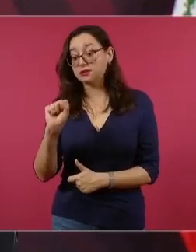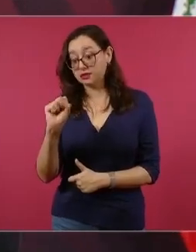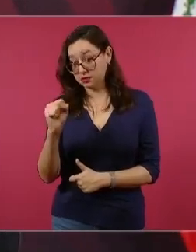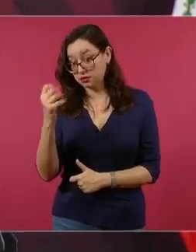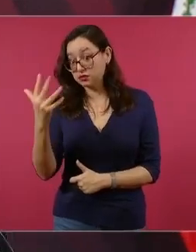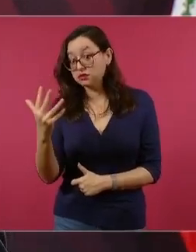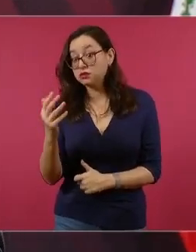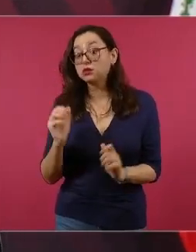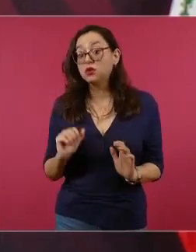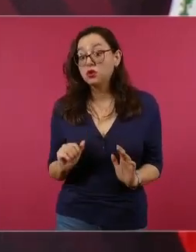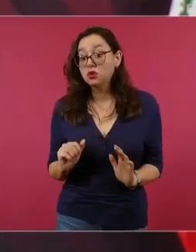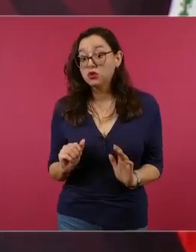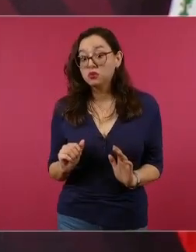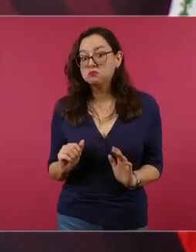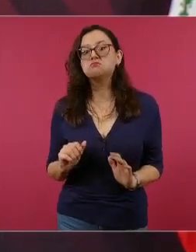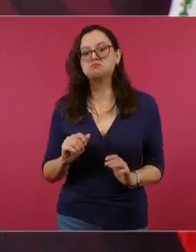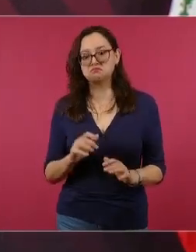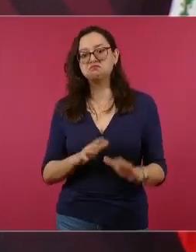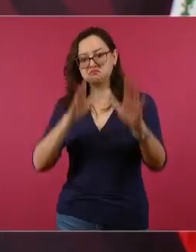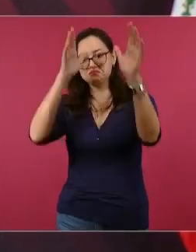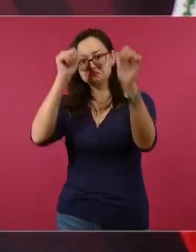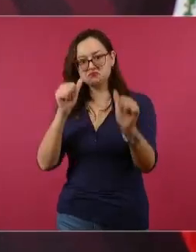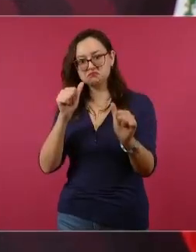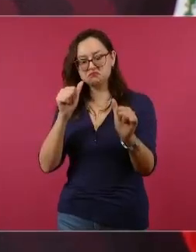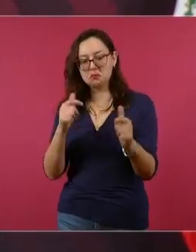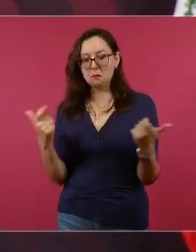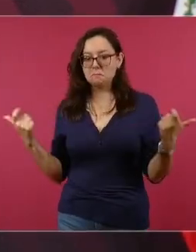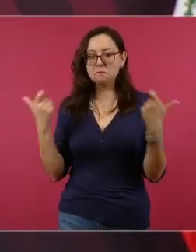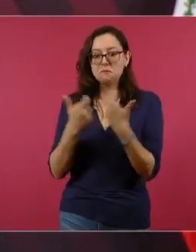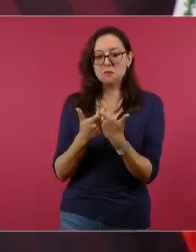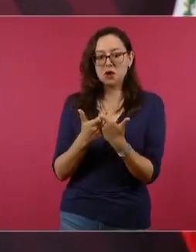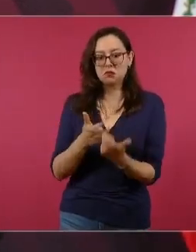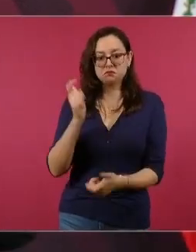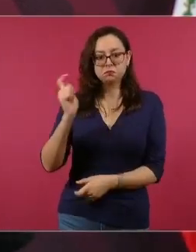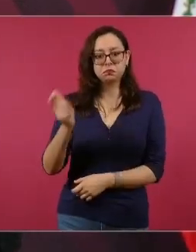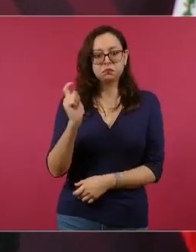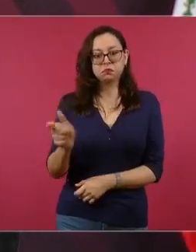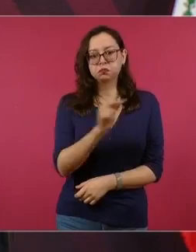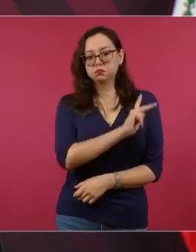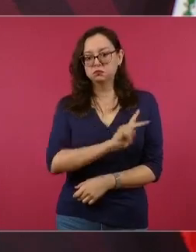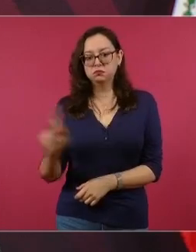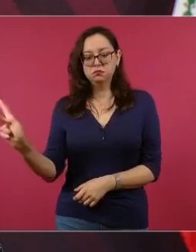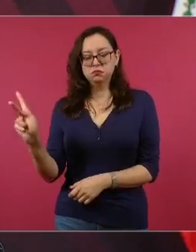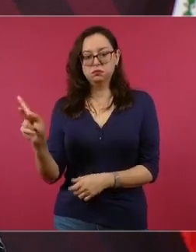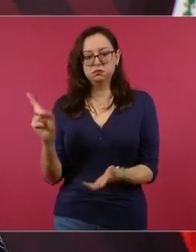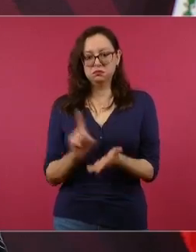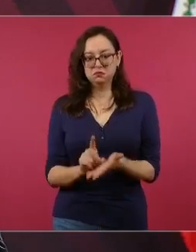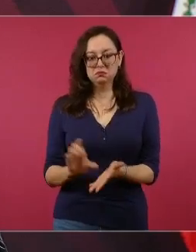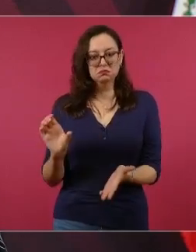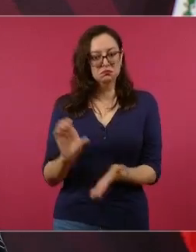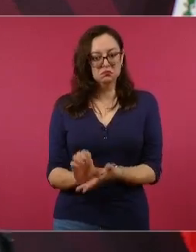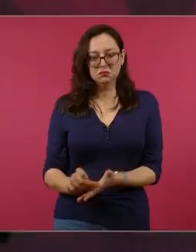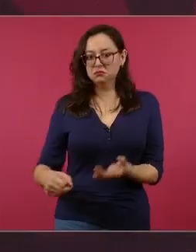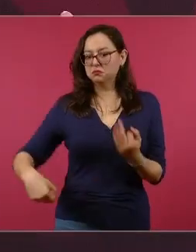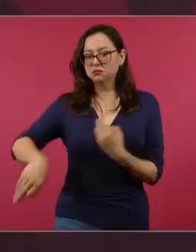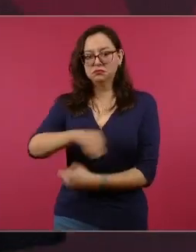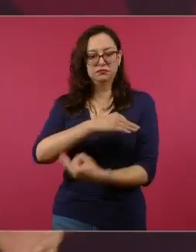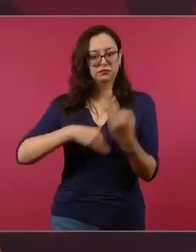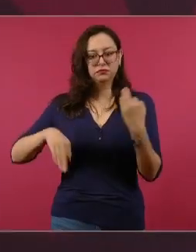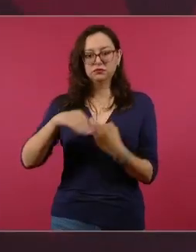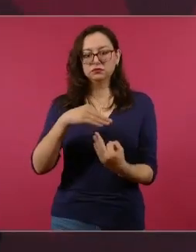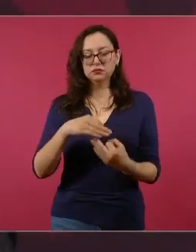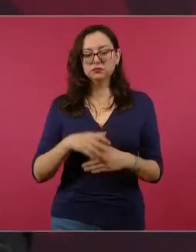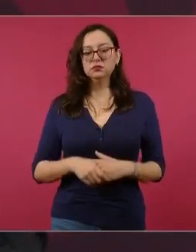pensión a discapacitados sea universal, sea a todos los discapacitados. Ahora le